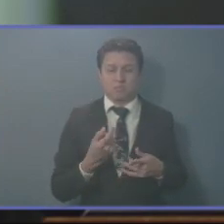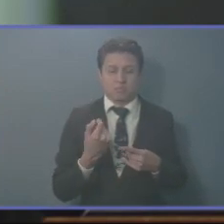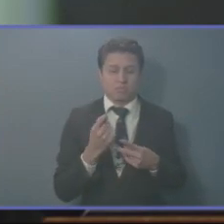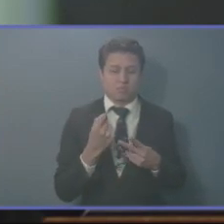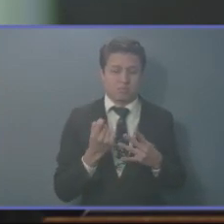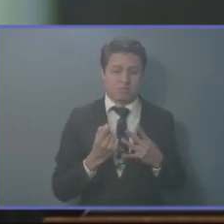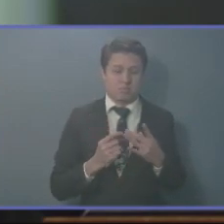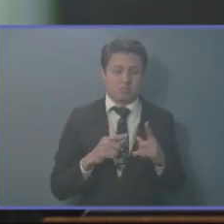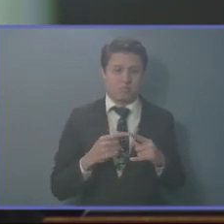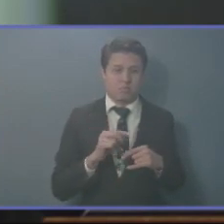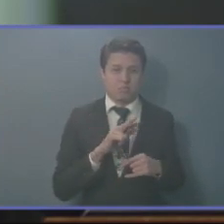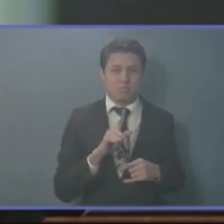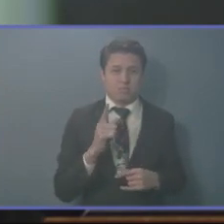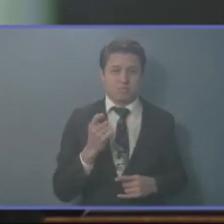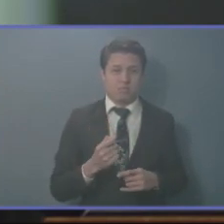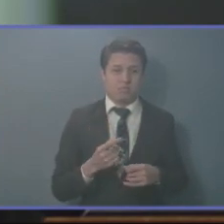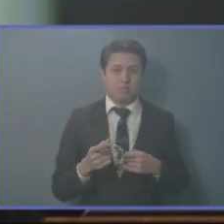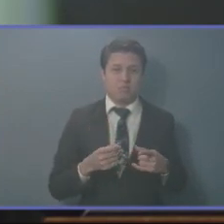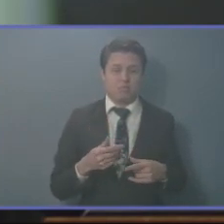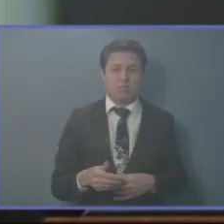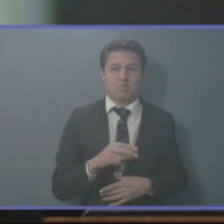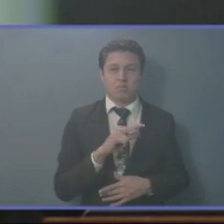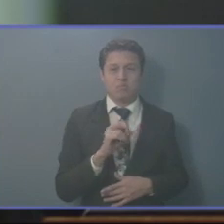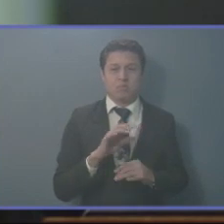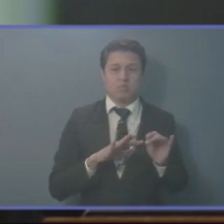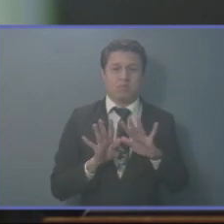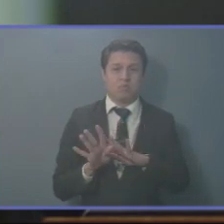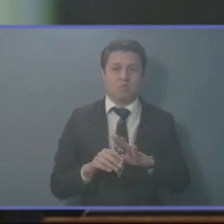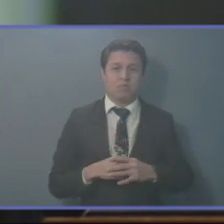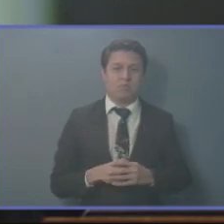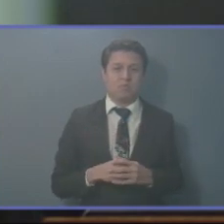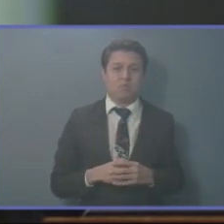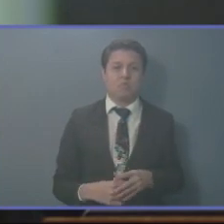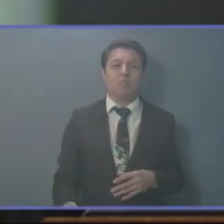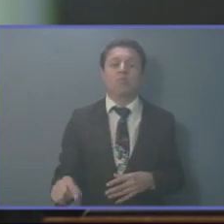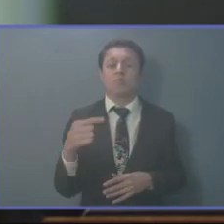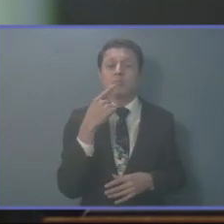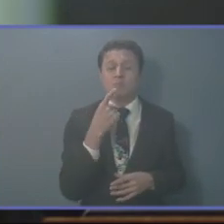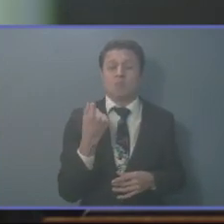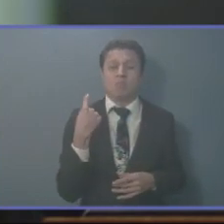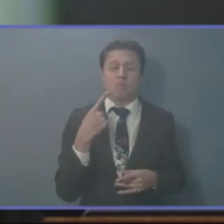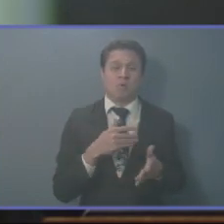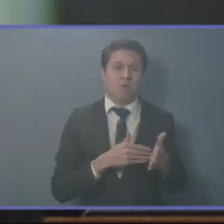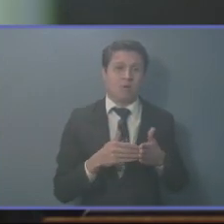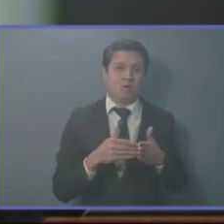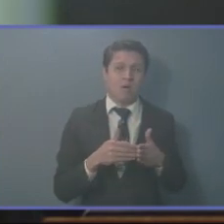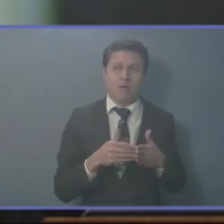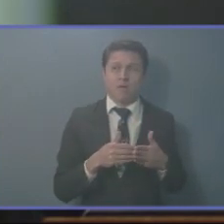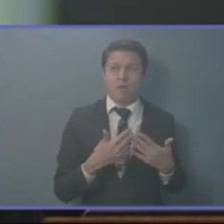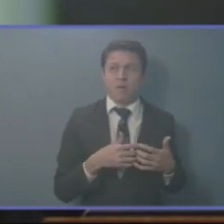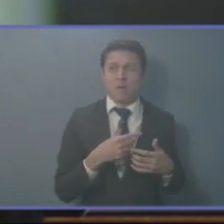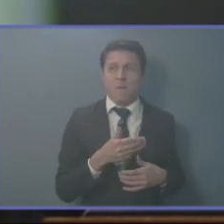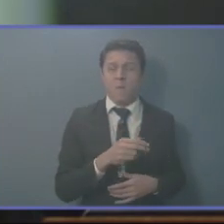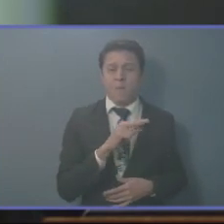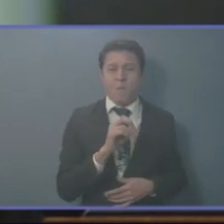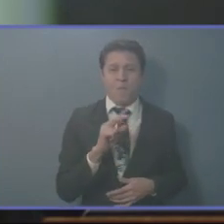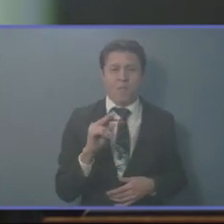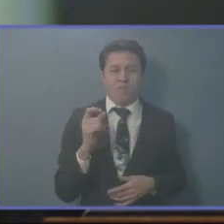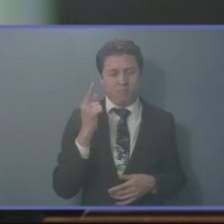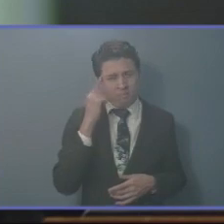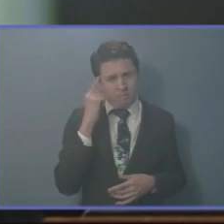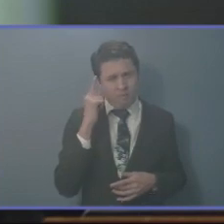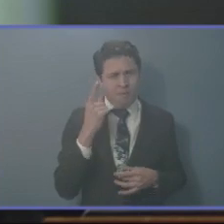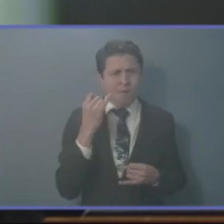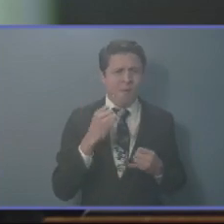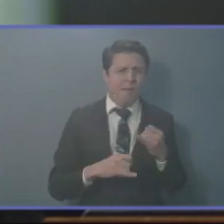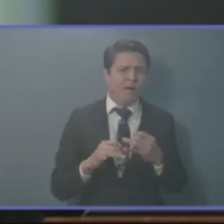auditados al 31 de diciembre del año 2019. Para quienes iniciaron operaciones durante el año 2020, se considerará el monto de su